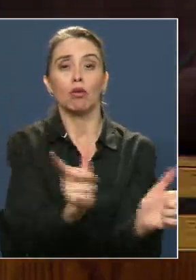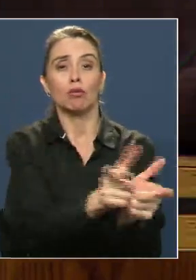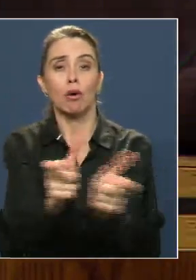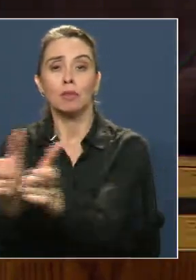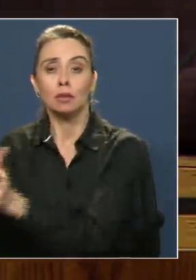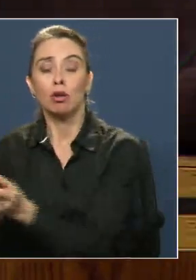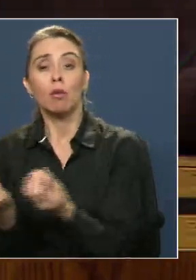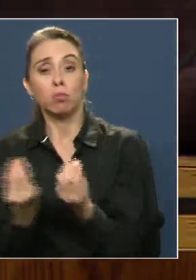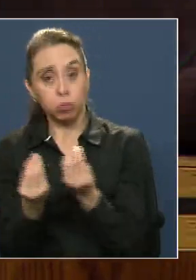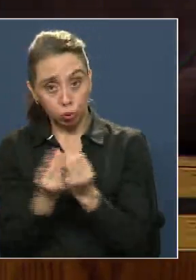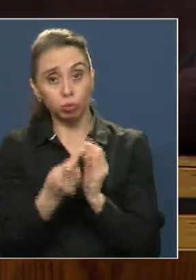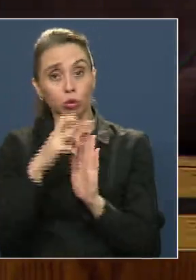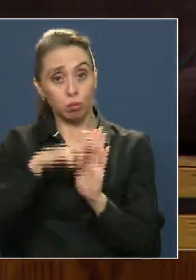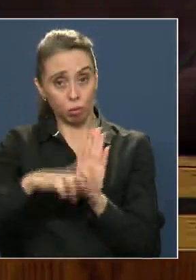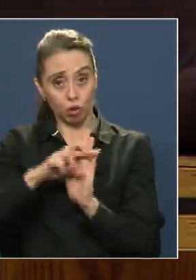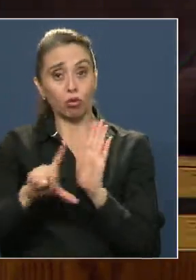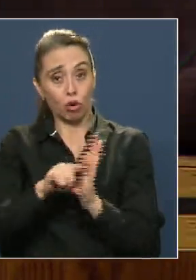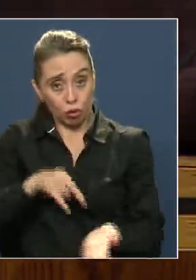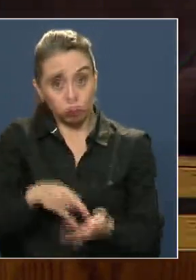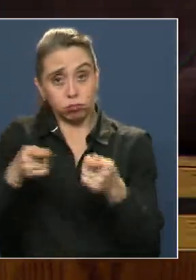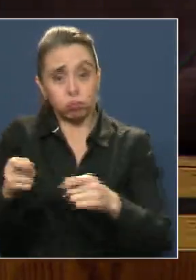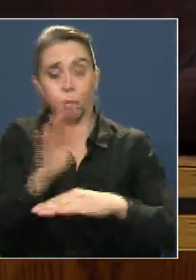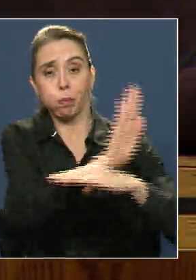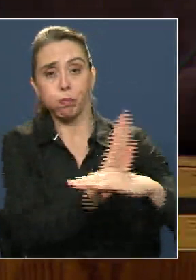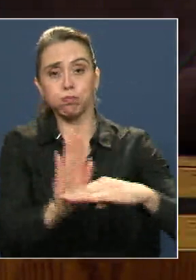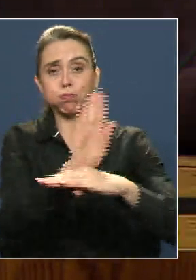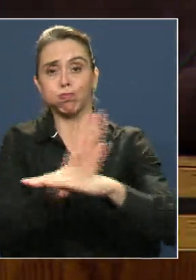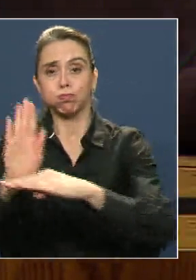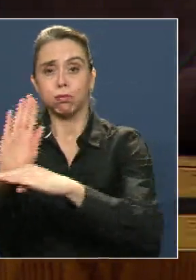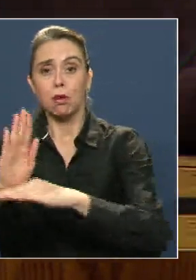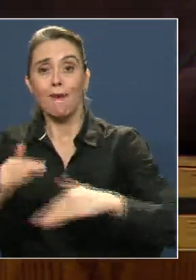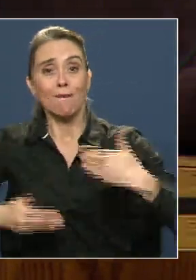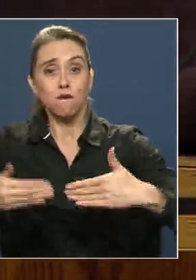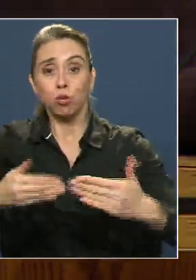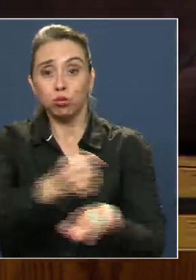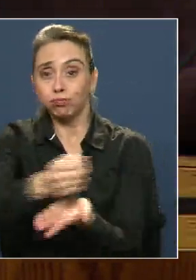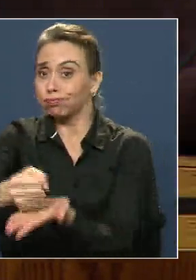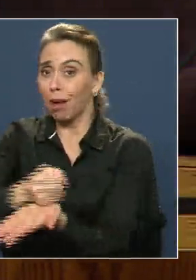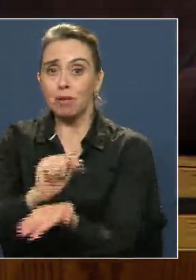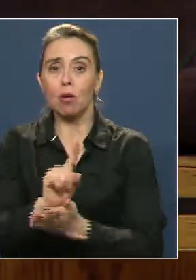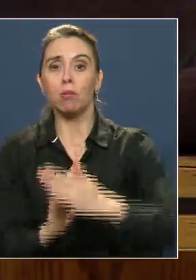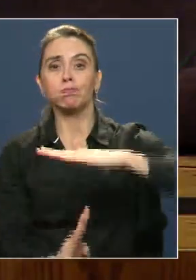muchas iniciativas parlamentarias, pero ninguna activa.